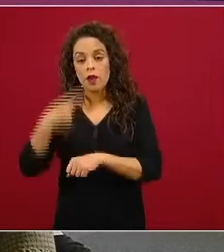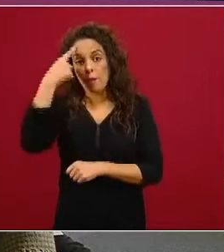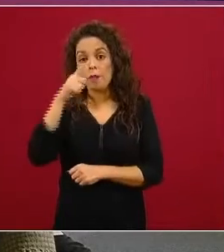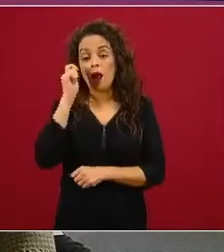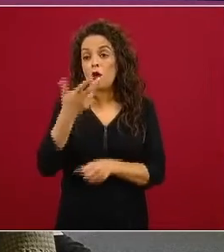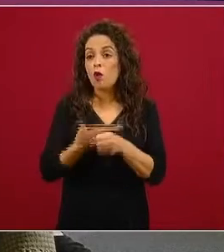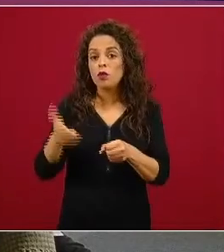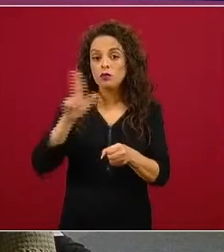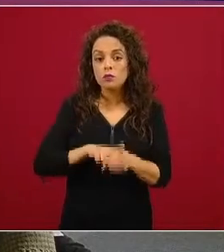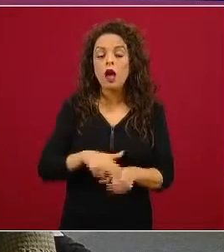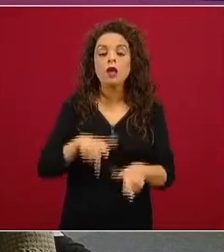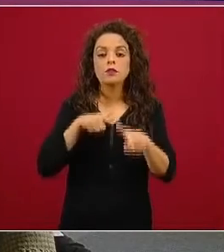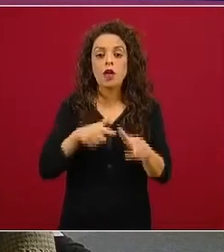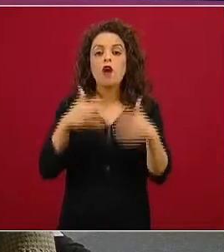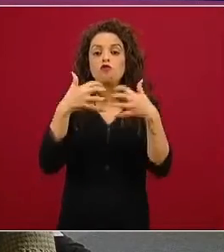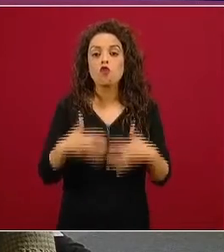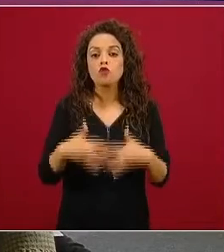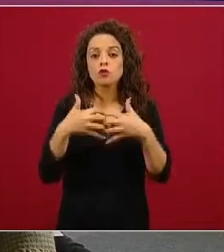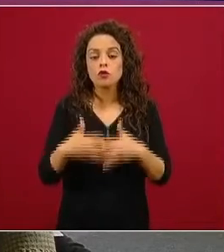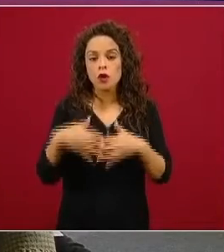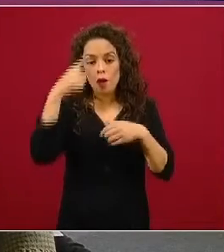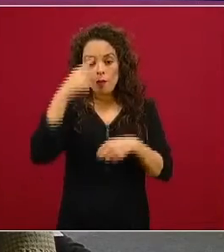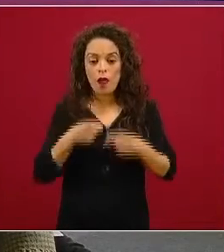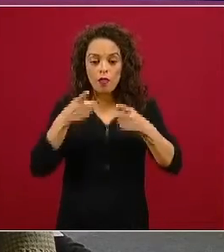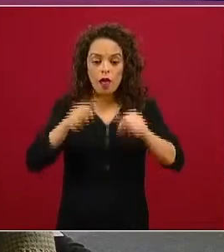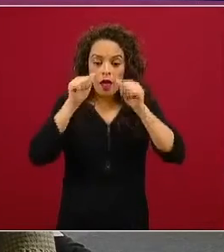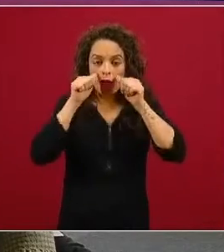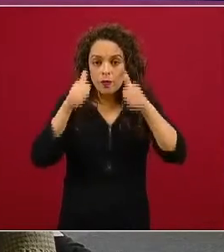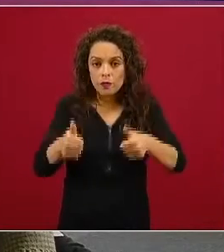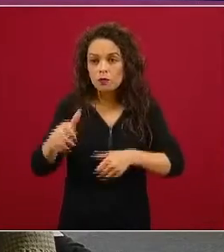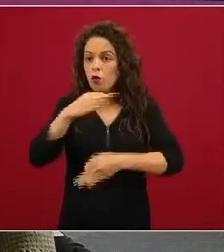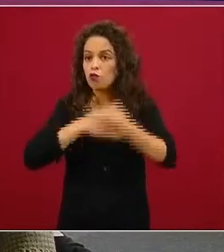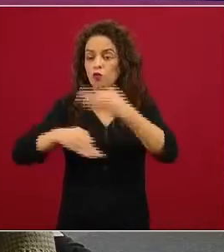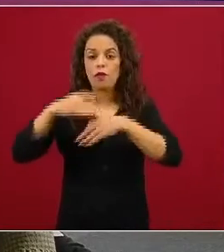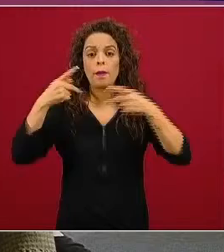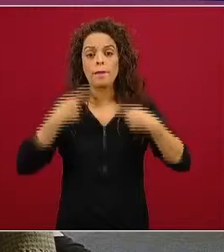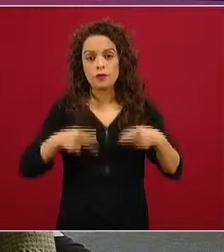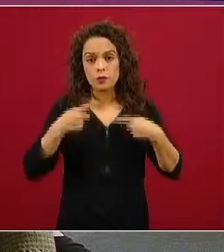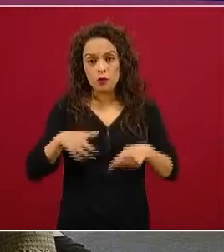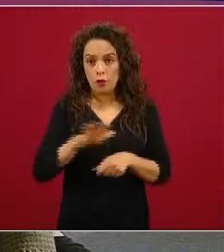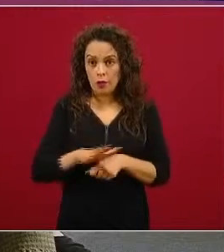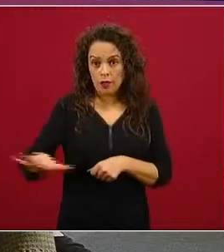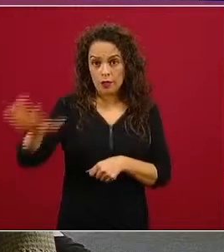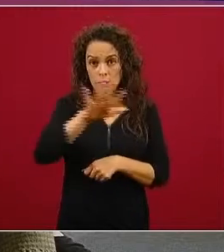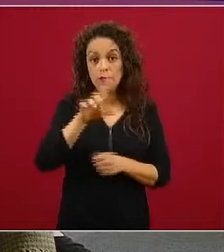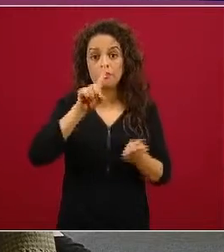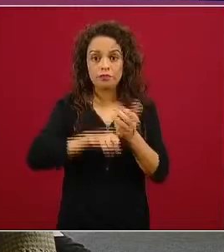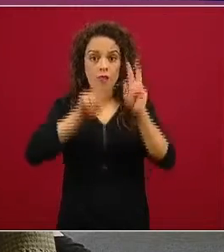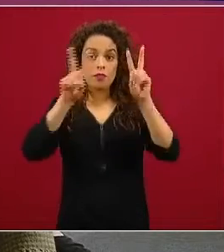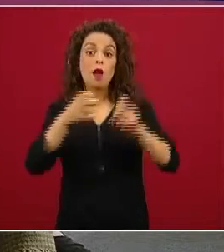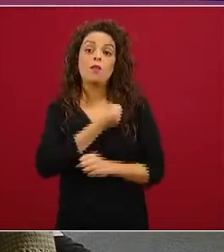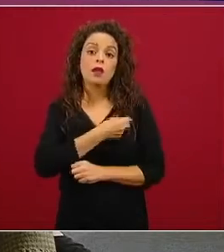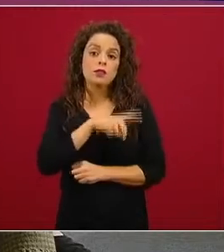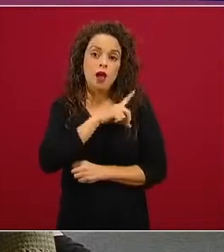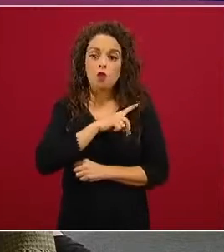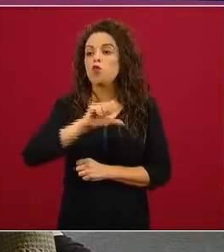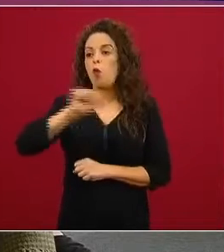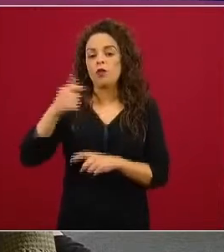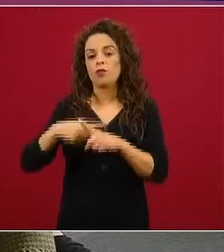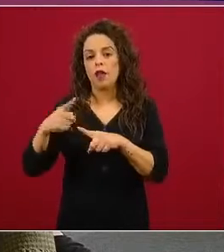están ocupadas, y el restante, 21,372, están vacías, y por lo tanto se empezarán